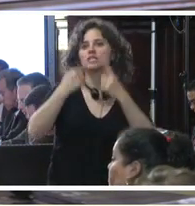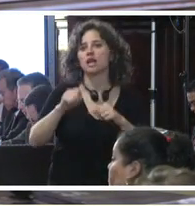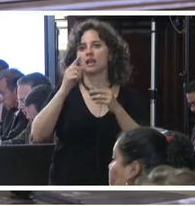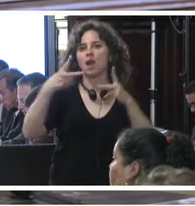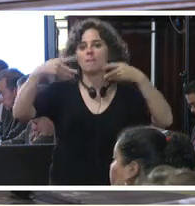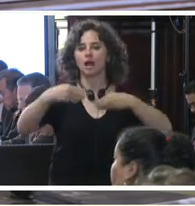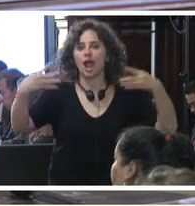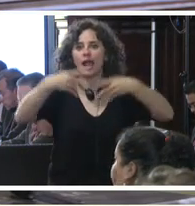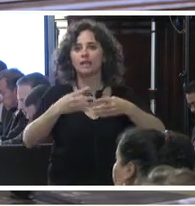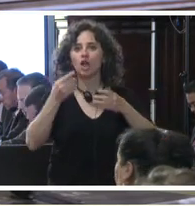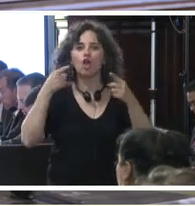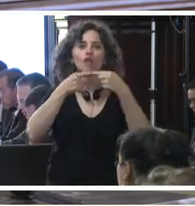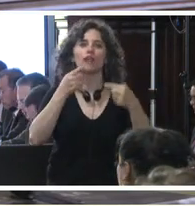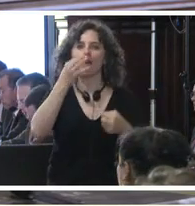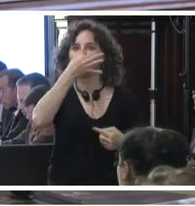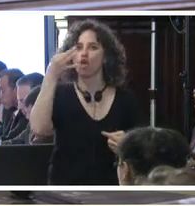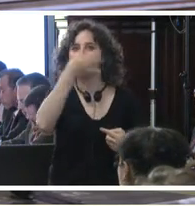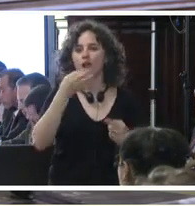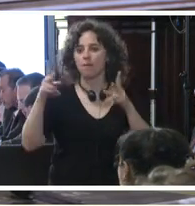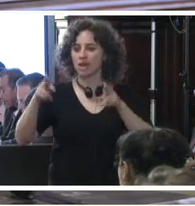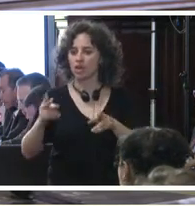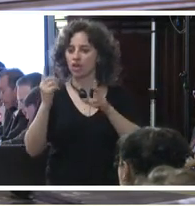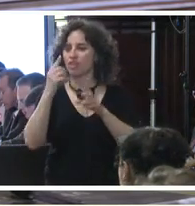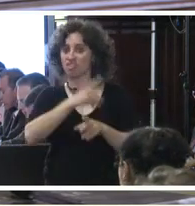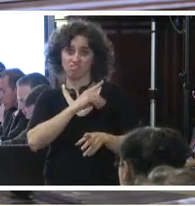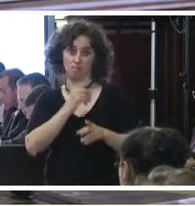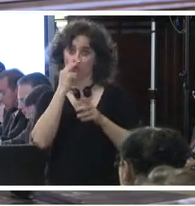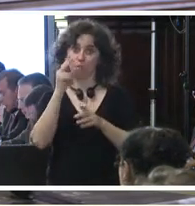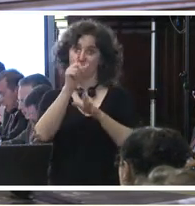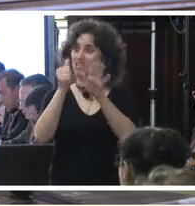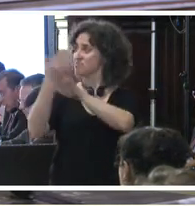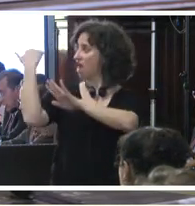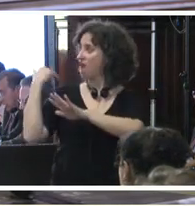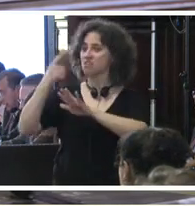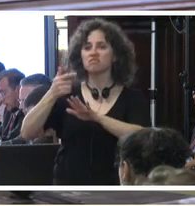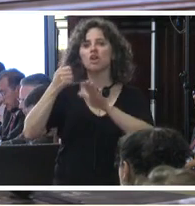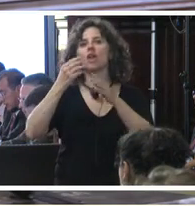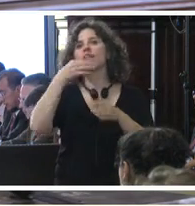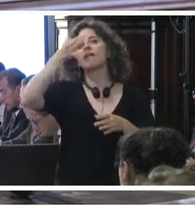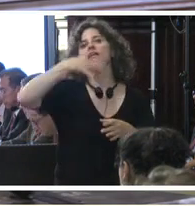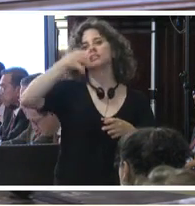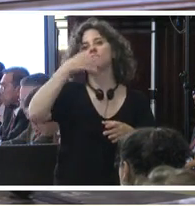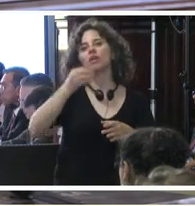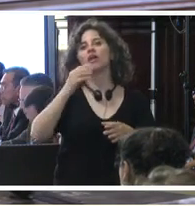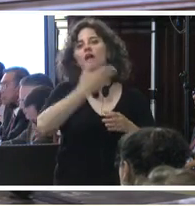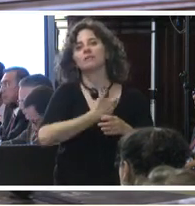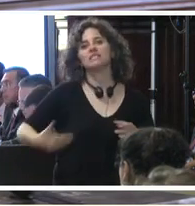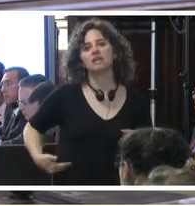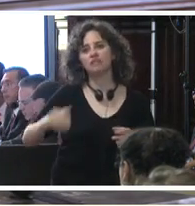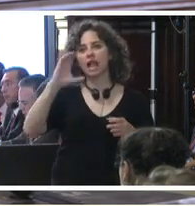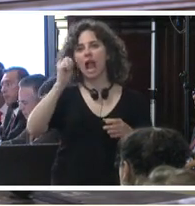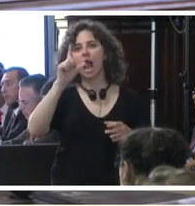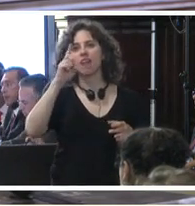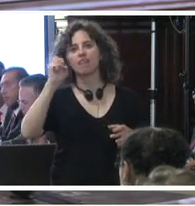de la guerra contra las drogas, que el periodo en el que inició fue en diciembre de 2006 con la declaración del presidente Felipe Calderón y